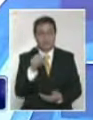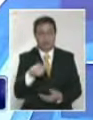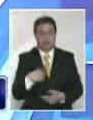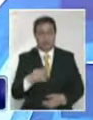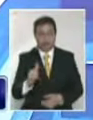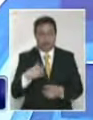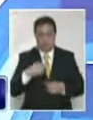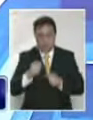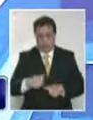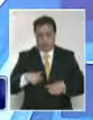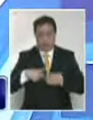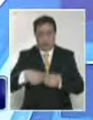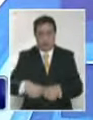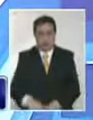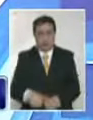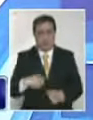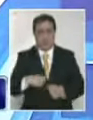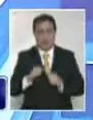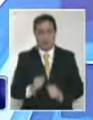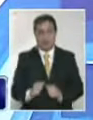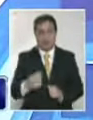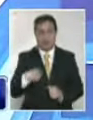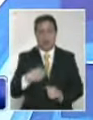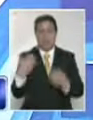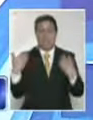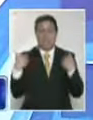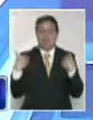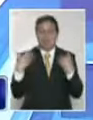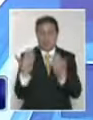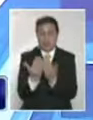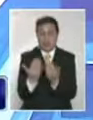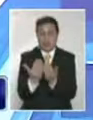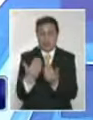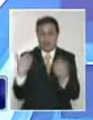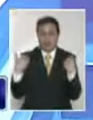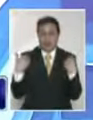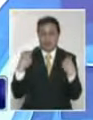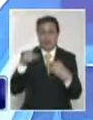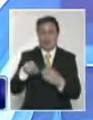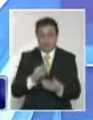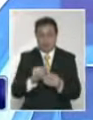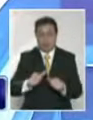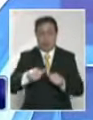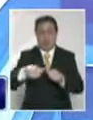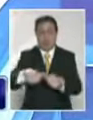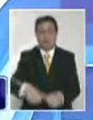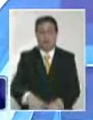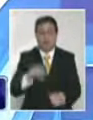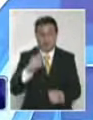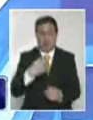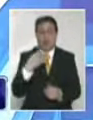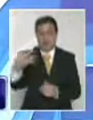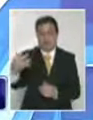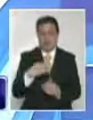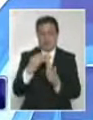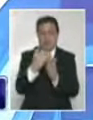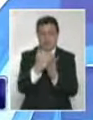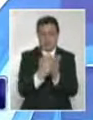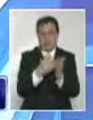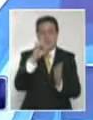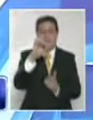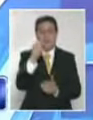moría y me quedaba ahí, porque uno generalmente en las prácticas se quedaba. Pero yo me acuerdo que se hacía la pauta de entregar